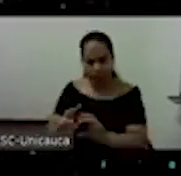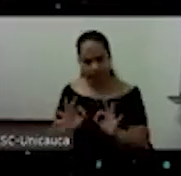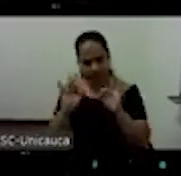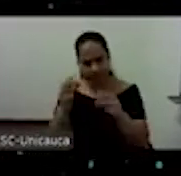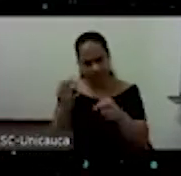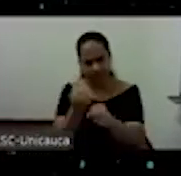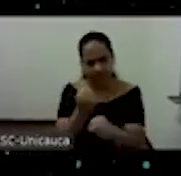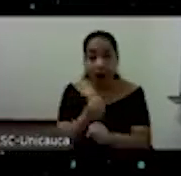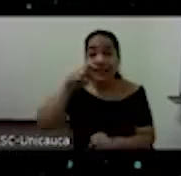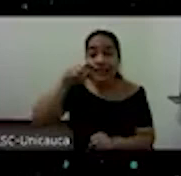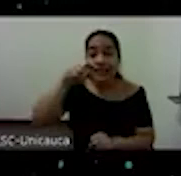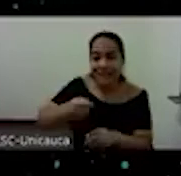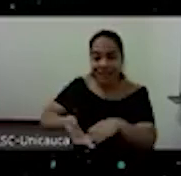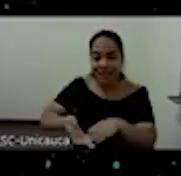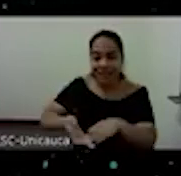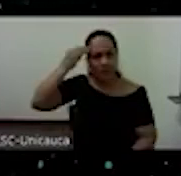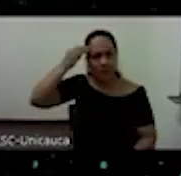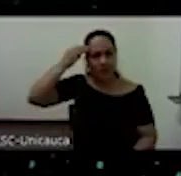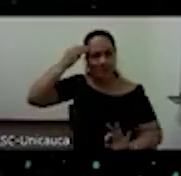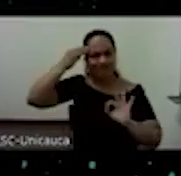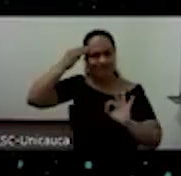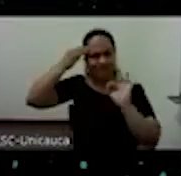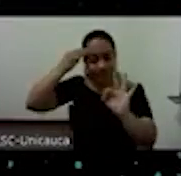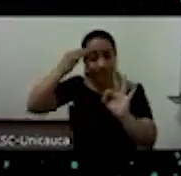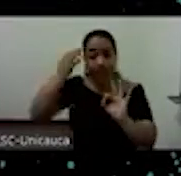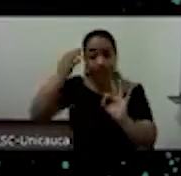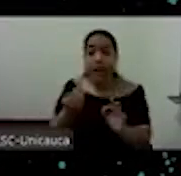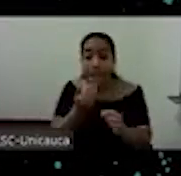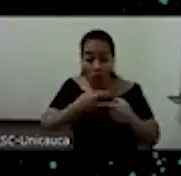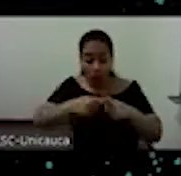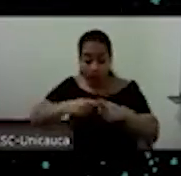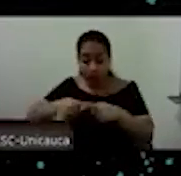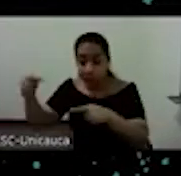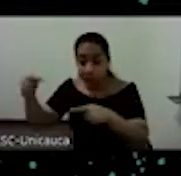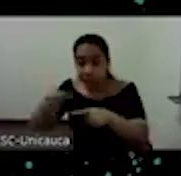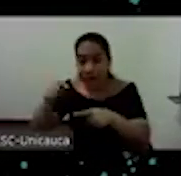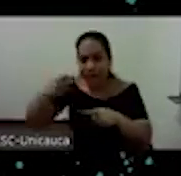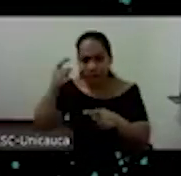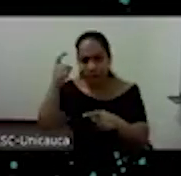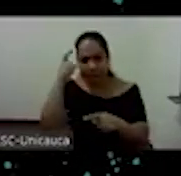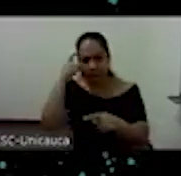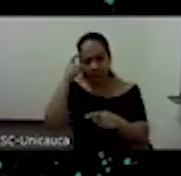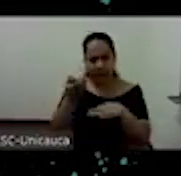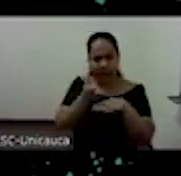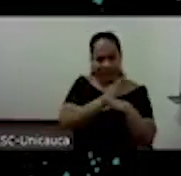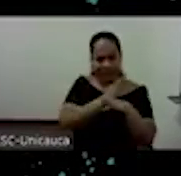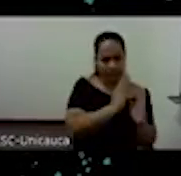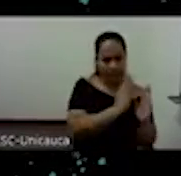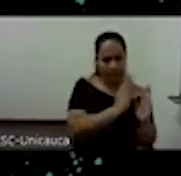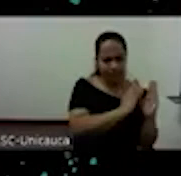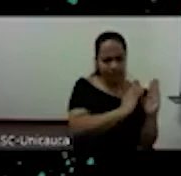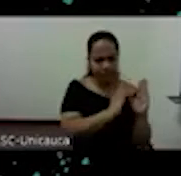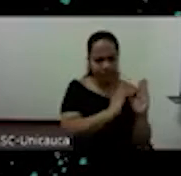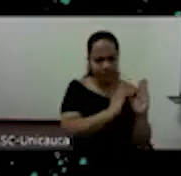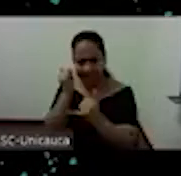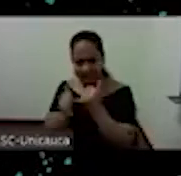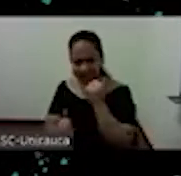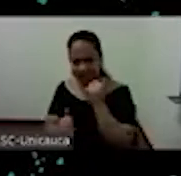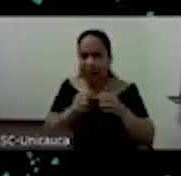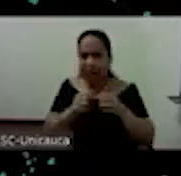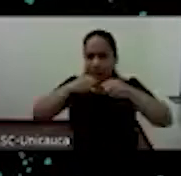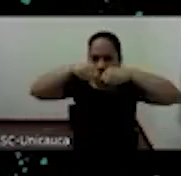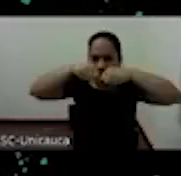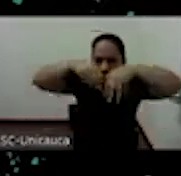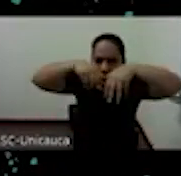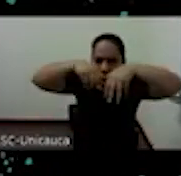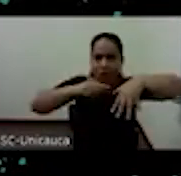requiere de una gran memoria, porque el tejido que realice debe ser pensado de inicio a fin, desde el plano